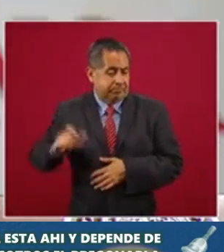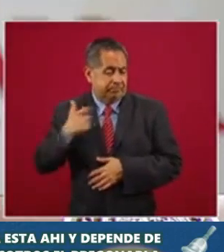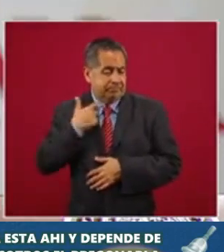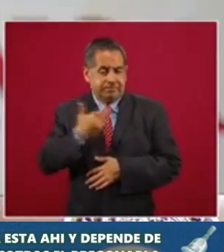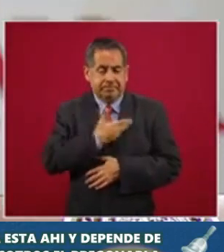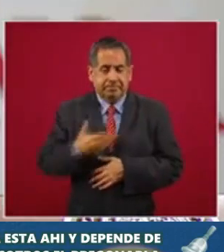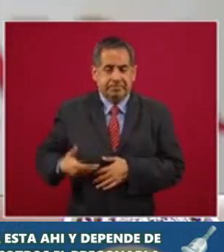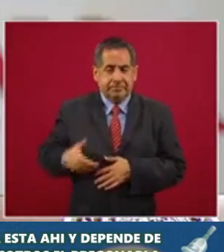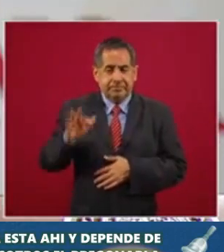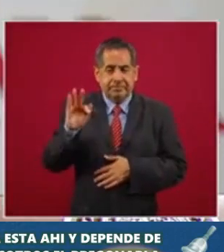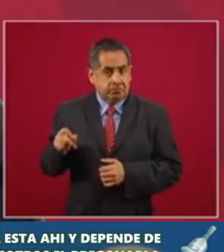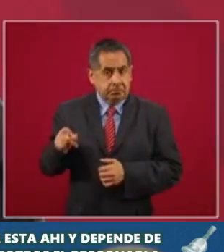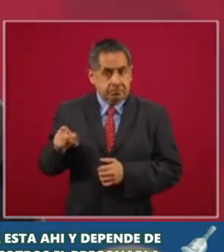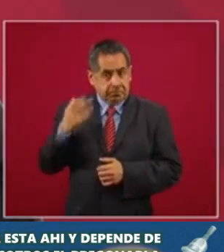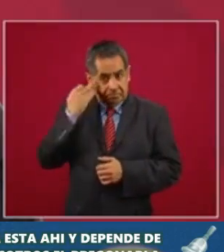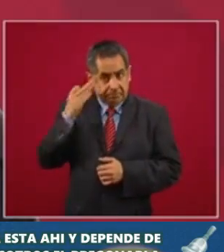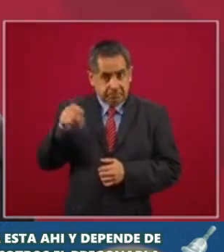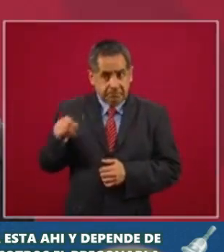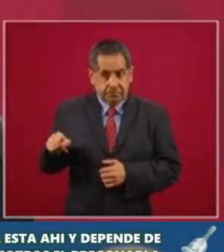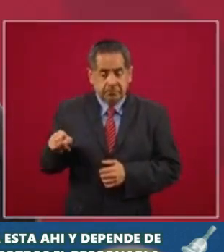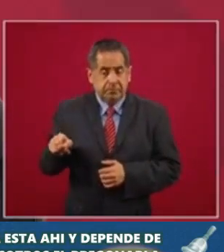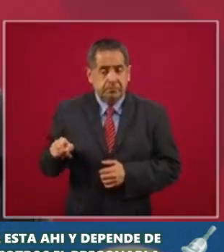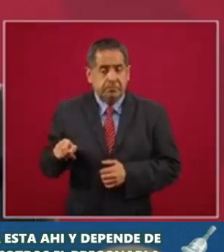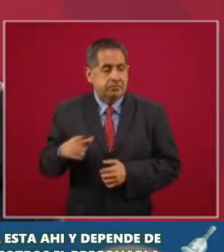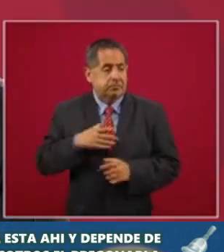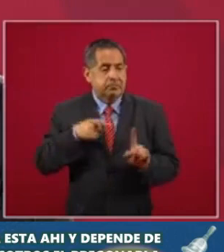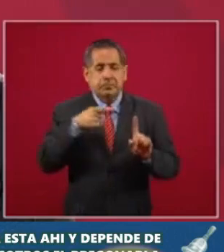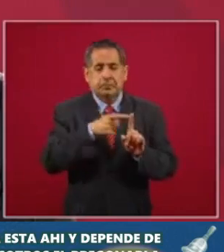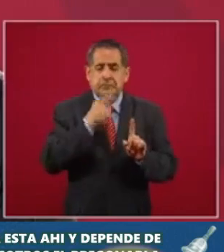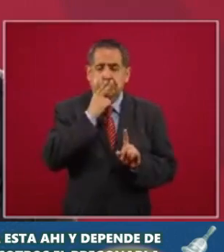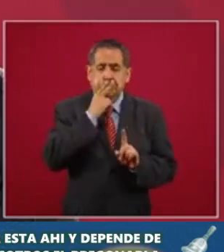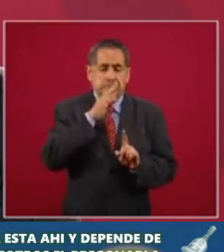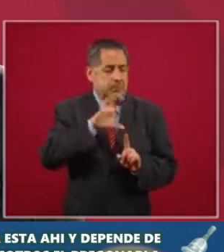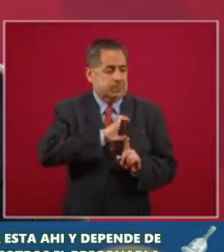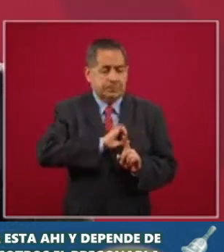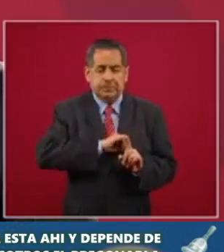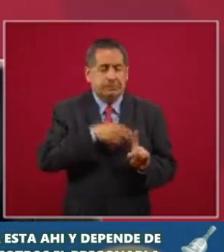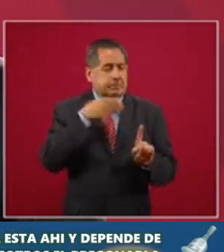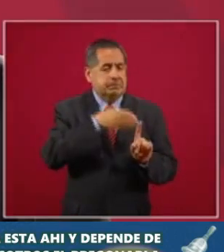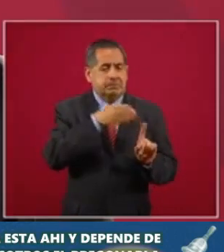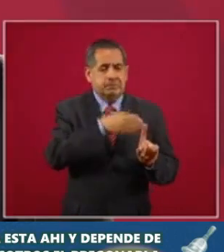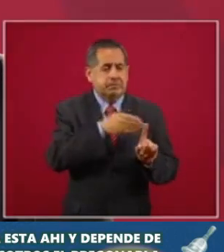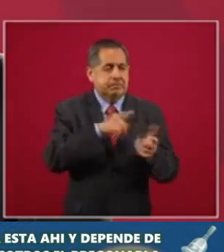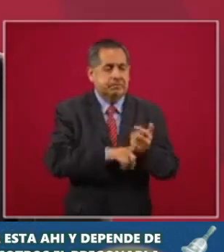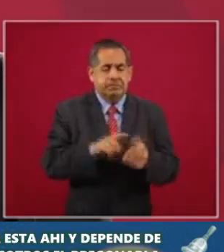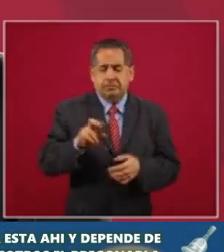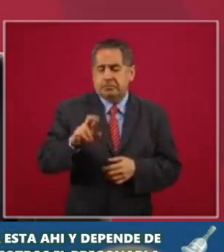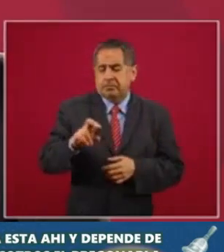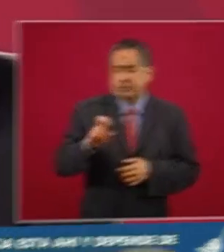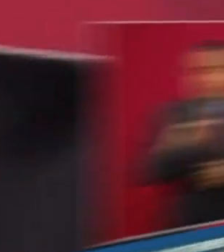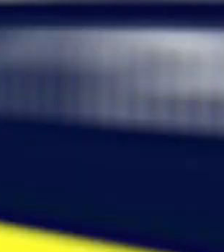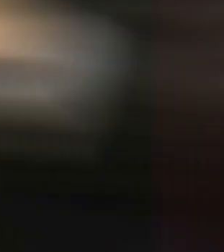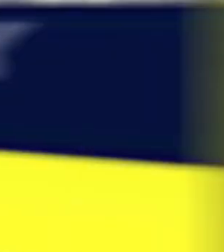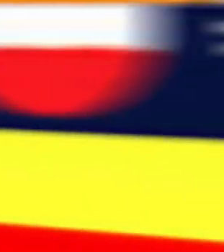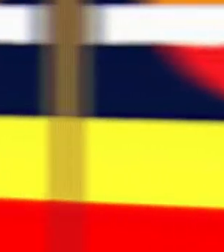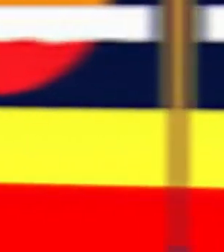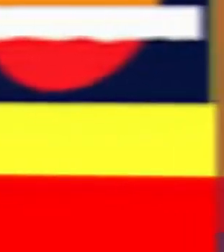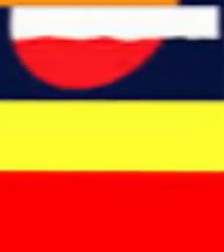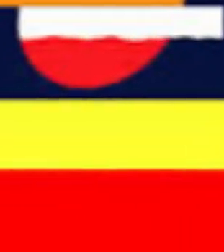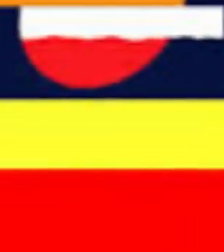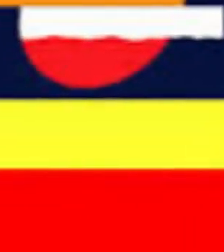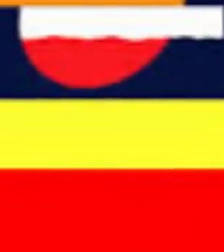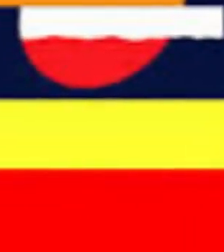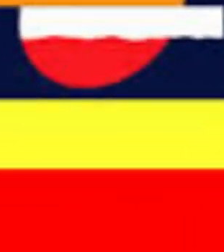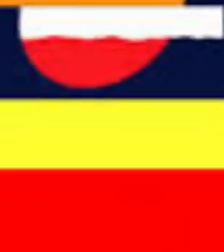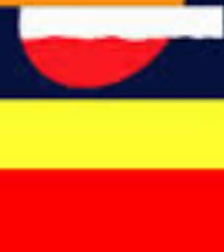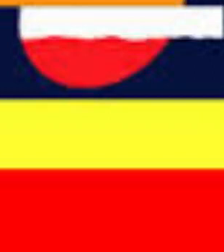Calderón tenía como empresa contratista favorita a Repsol una empresa